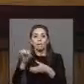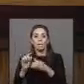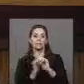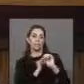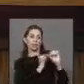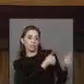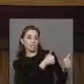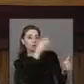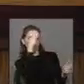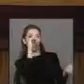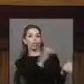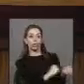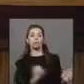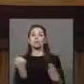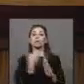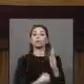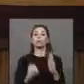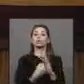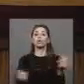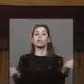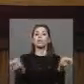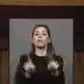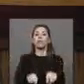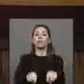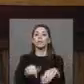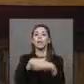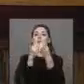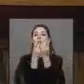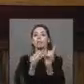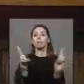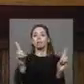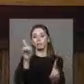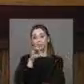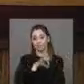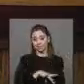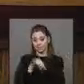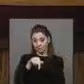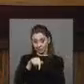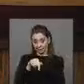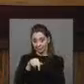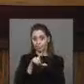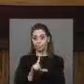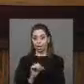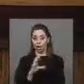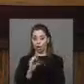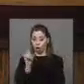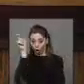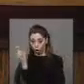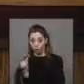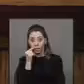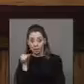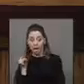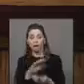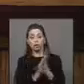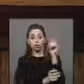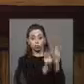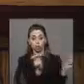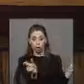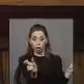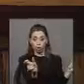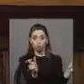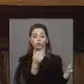desafiar la dictadura y luchar por la restitución de la vida democrática de nuestro país. Así como Lorca, todos ellos también